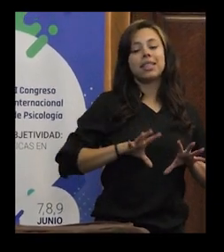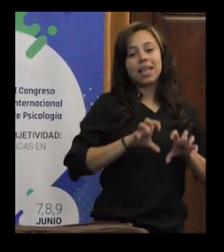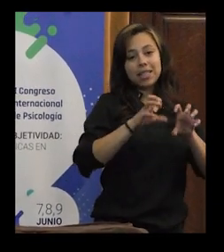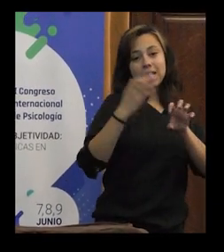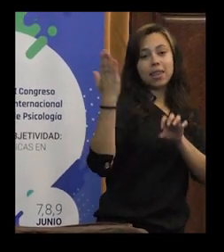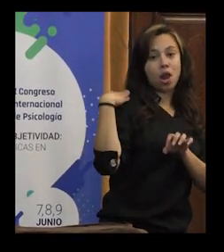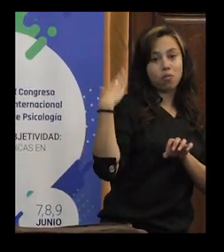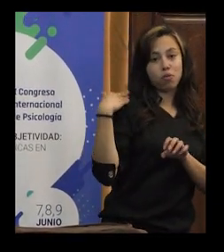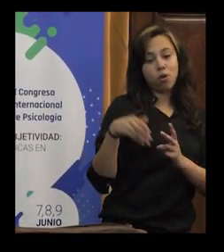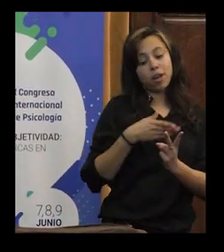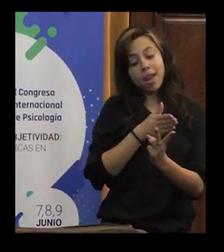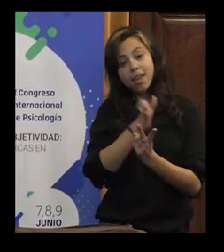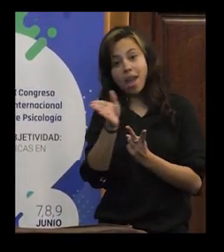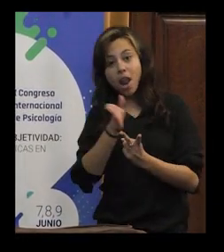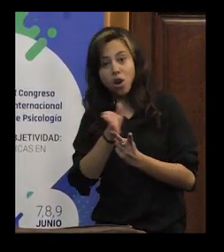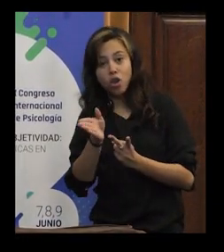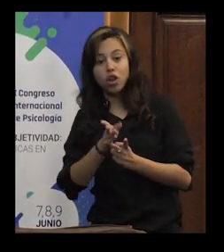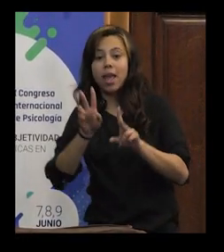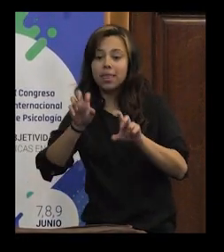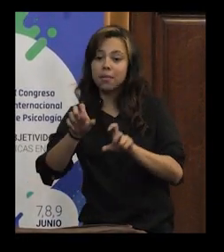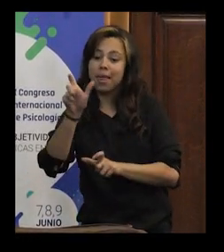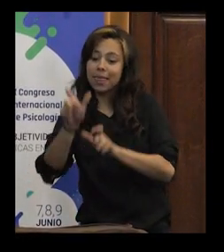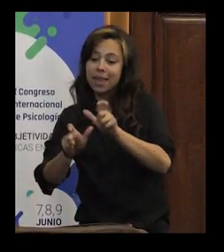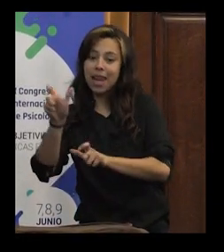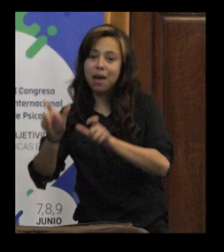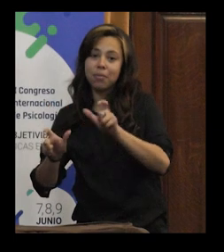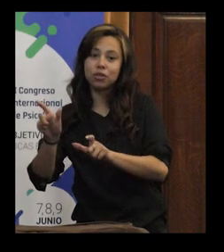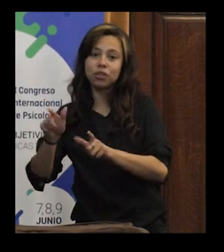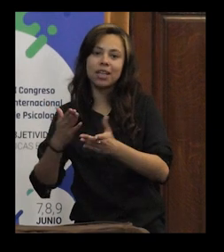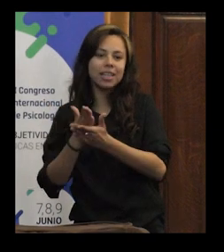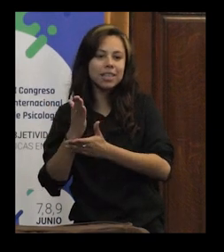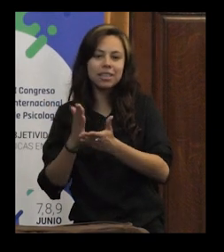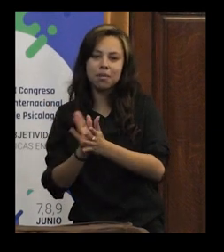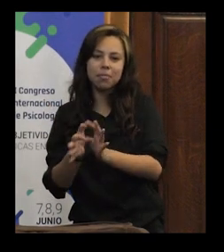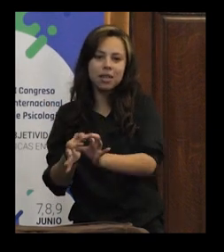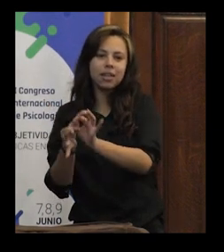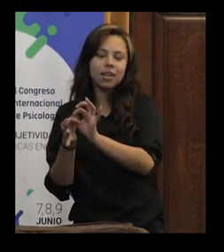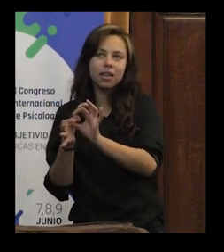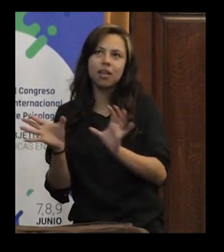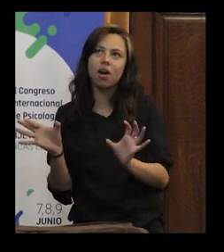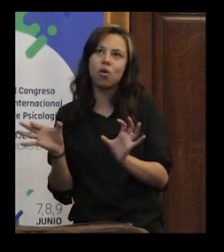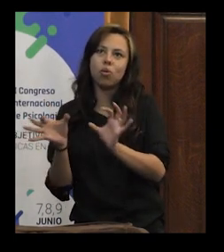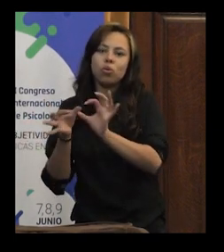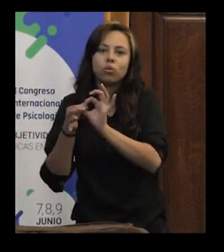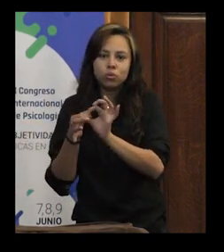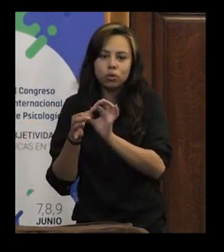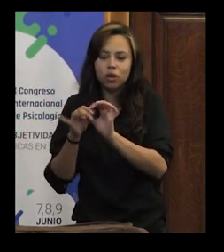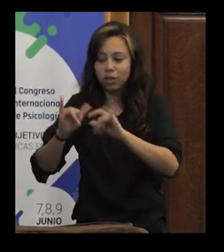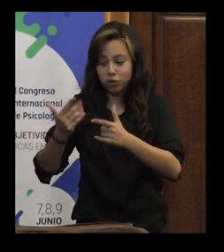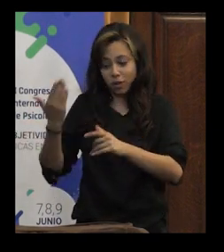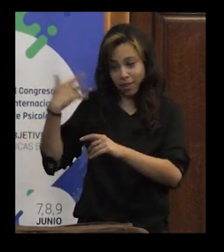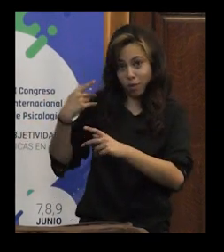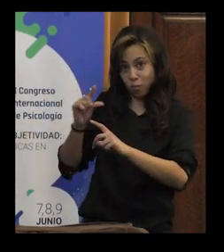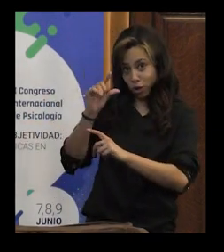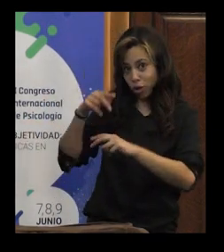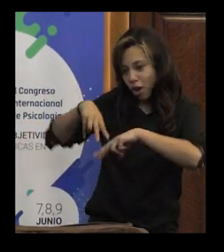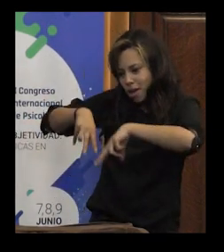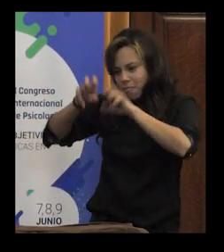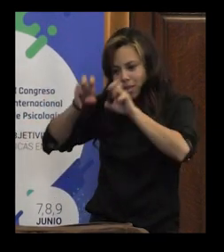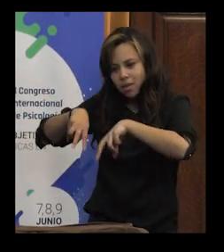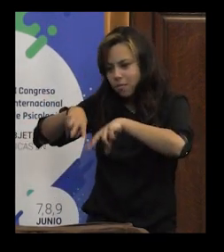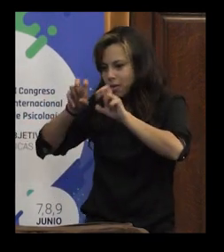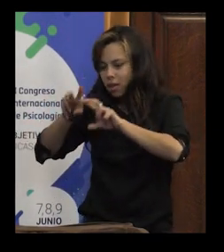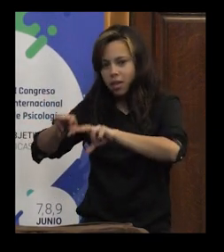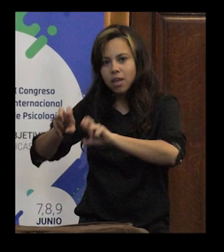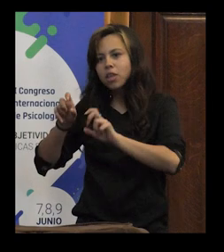surgido de posições de pessoas associadas às recentes investigações sobre o